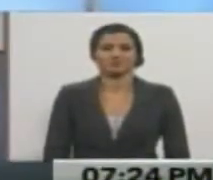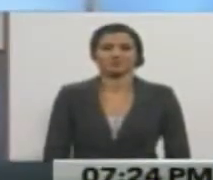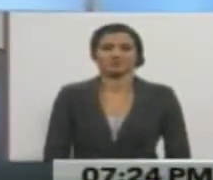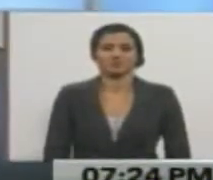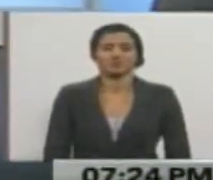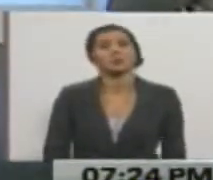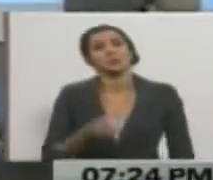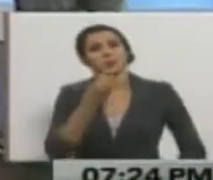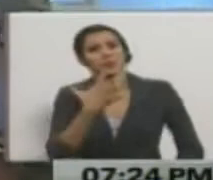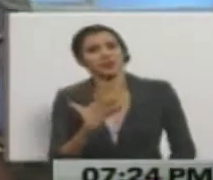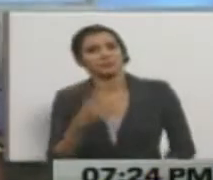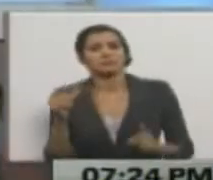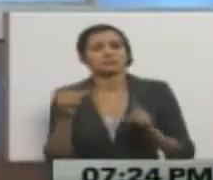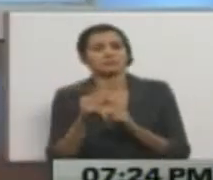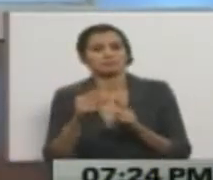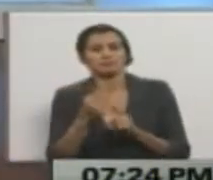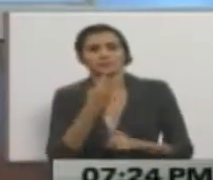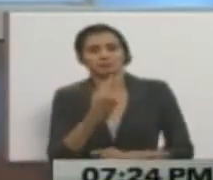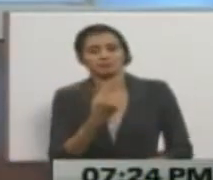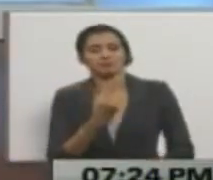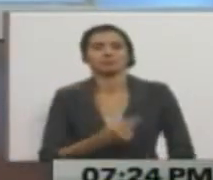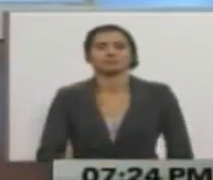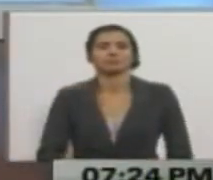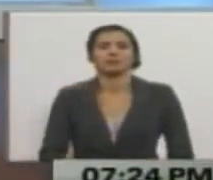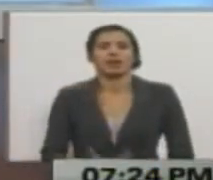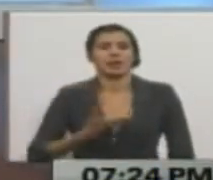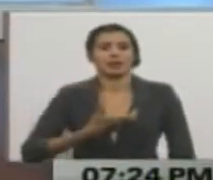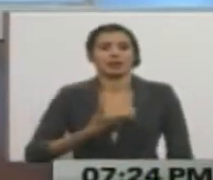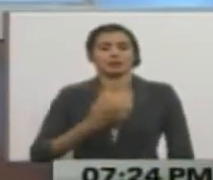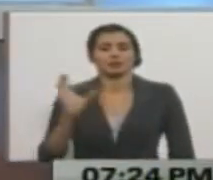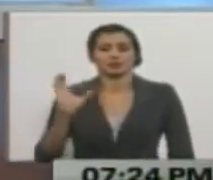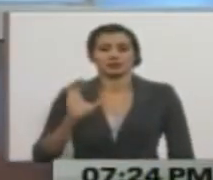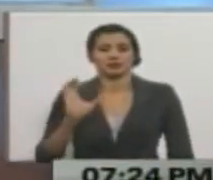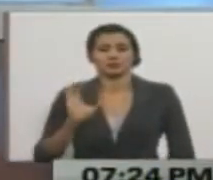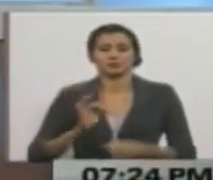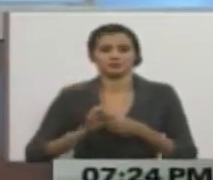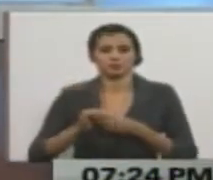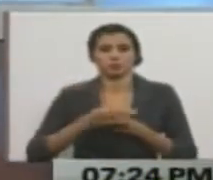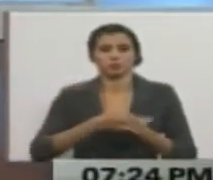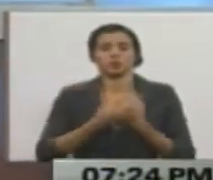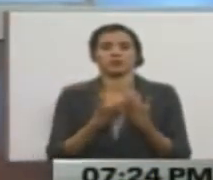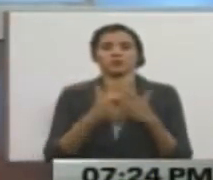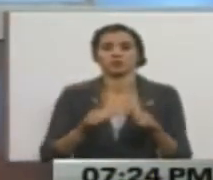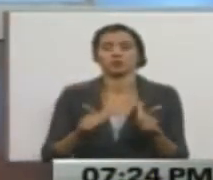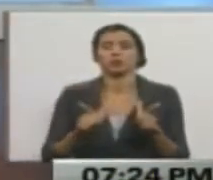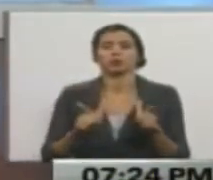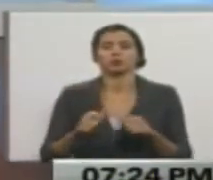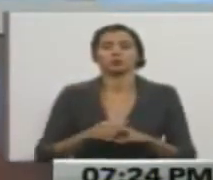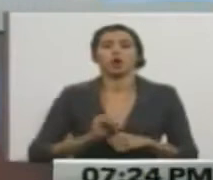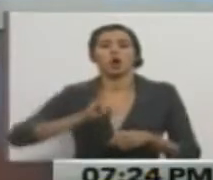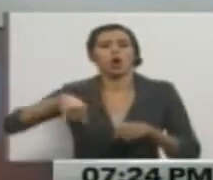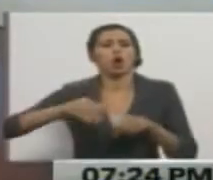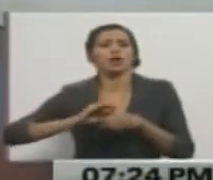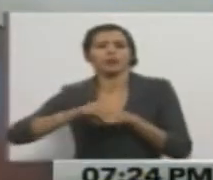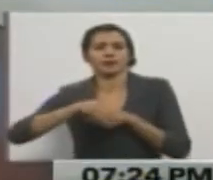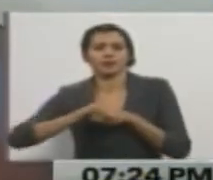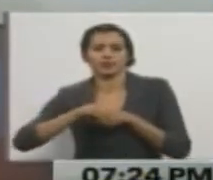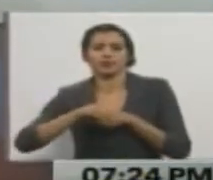Bueno, palabras del alcalde del municipio Libertador, Jorge Rodríguez,